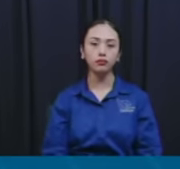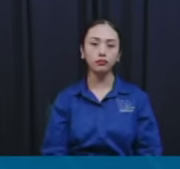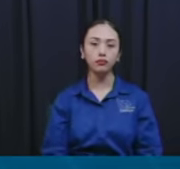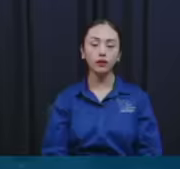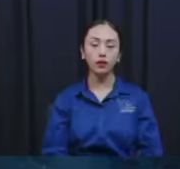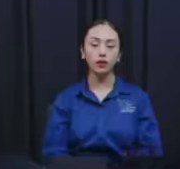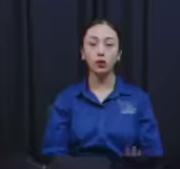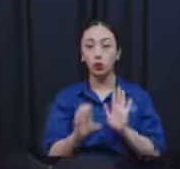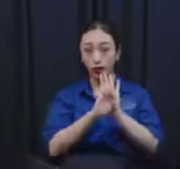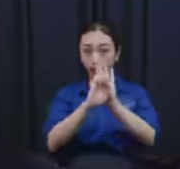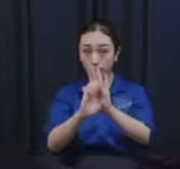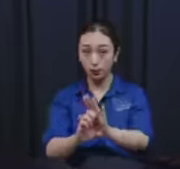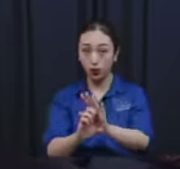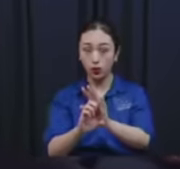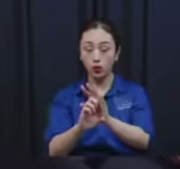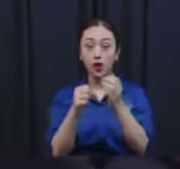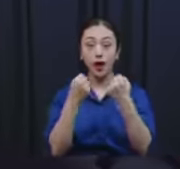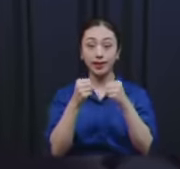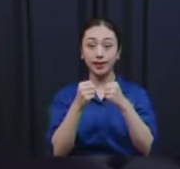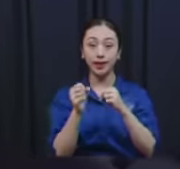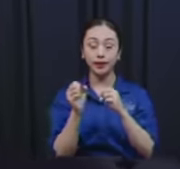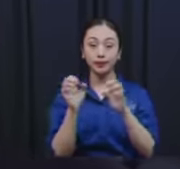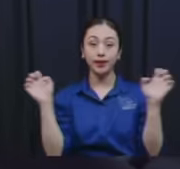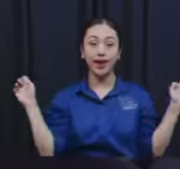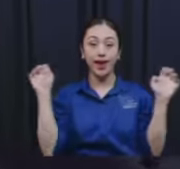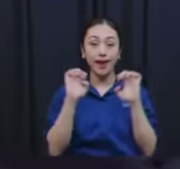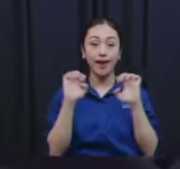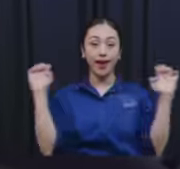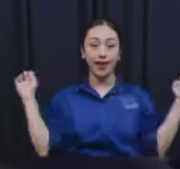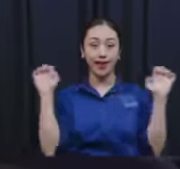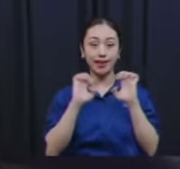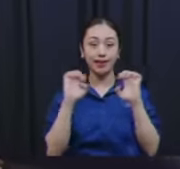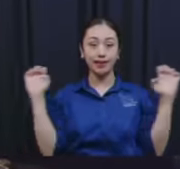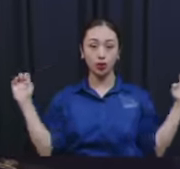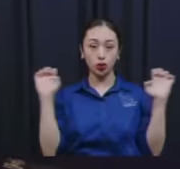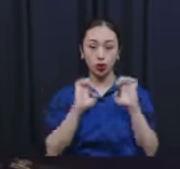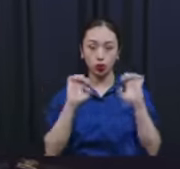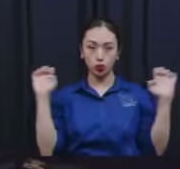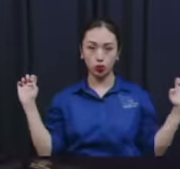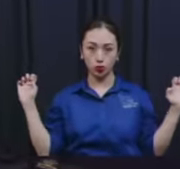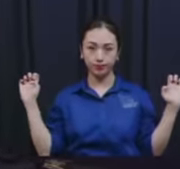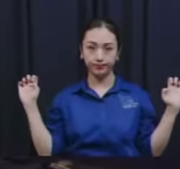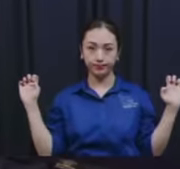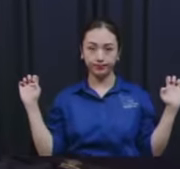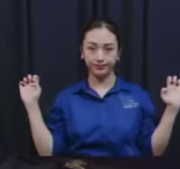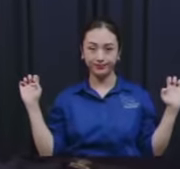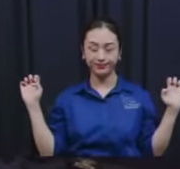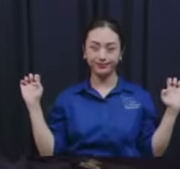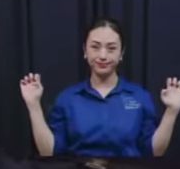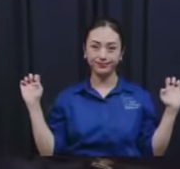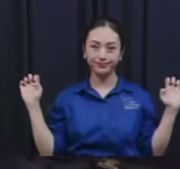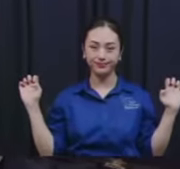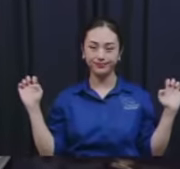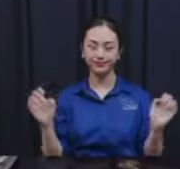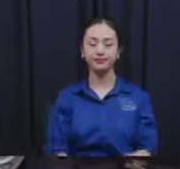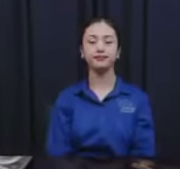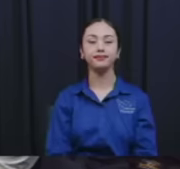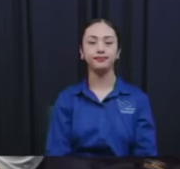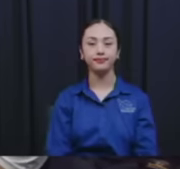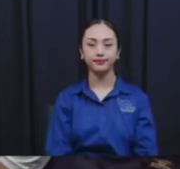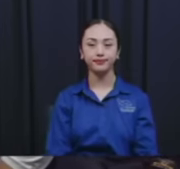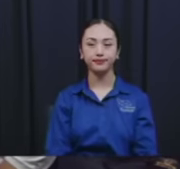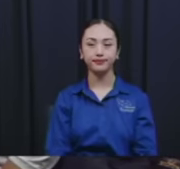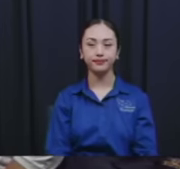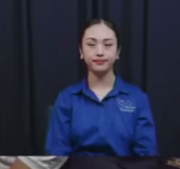hay alguien no se no se preocupen no lo voy a poner a predicar pero sí le voy a hacer un par de preguntas pues